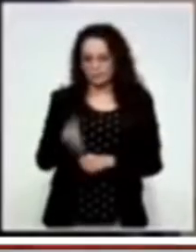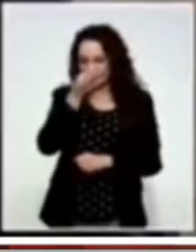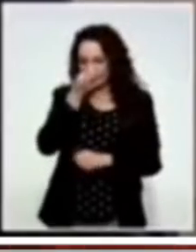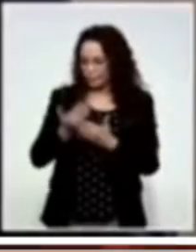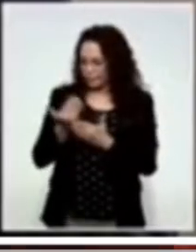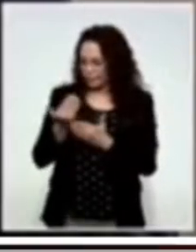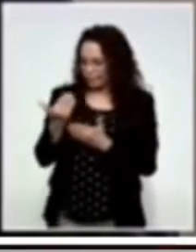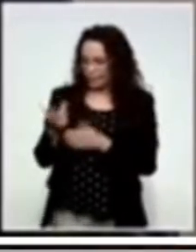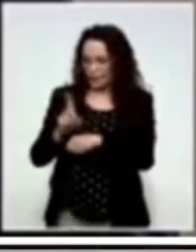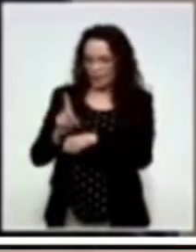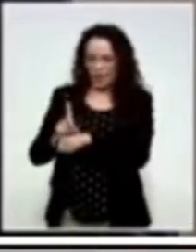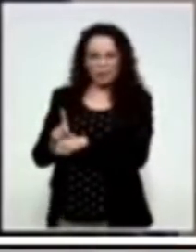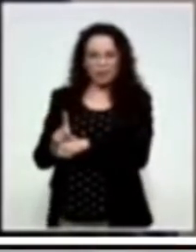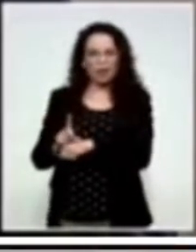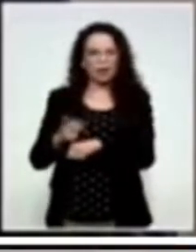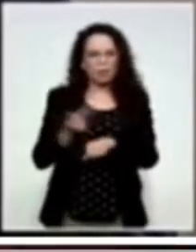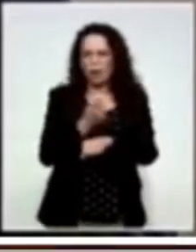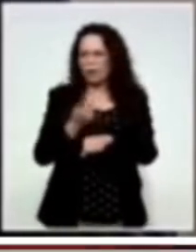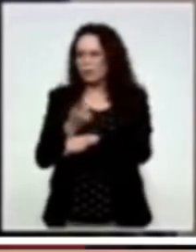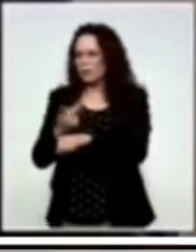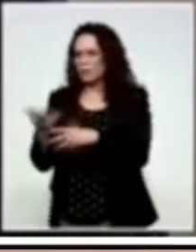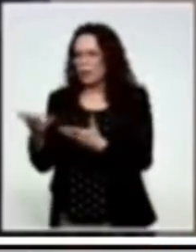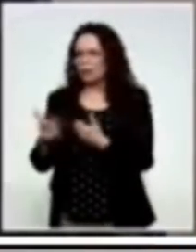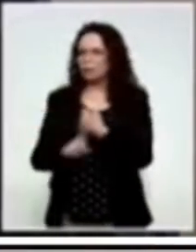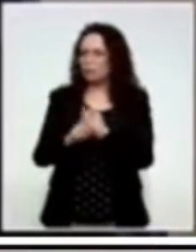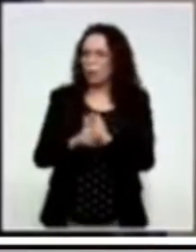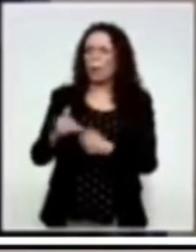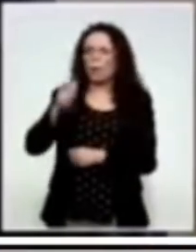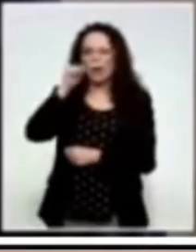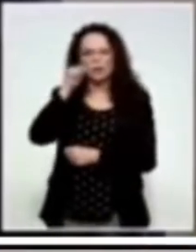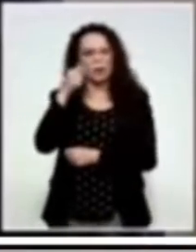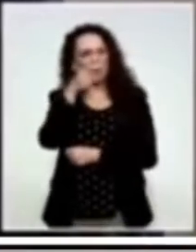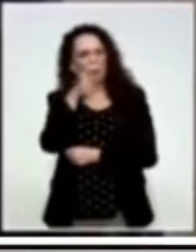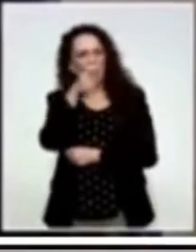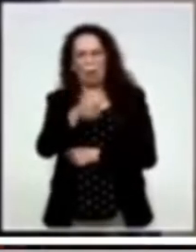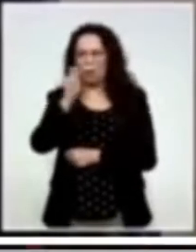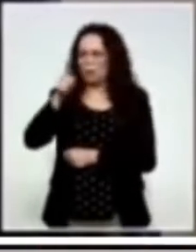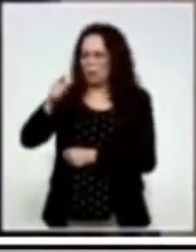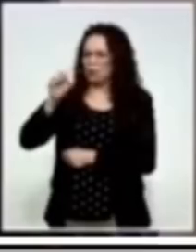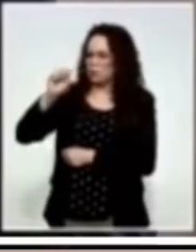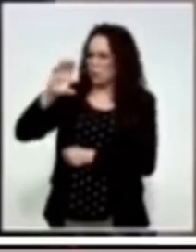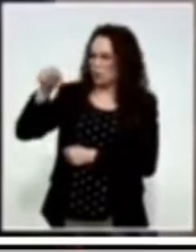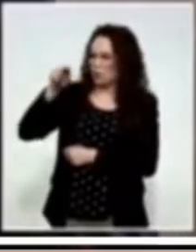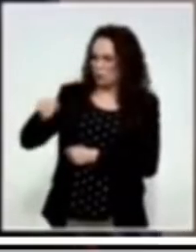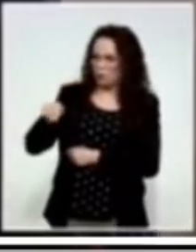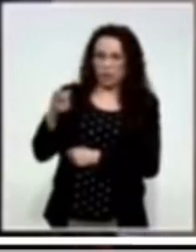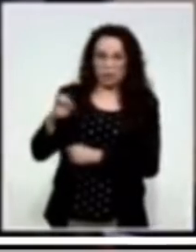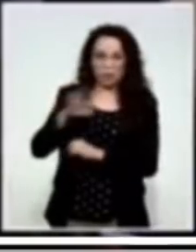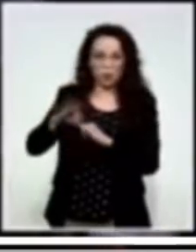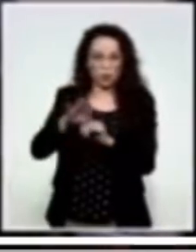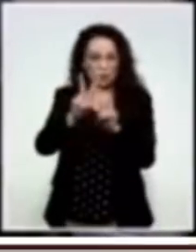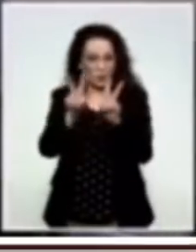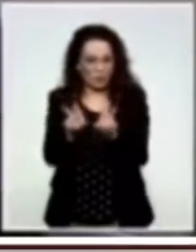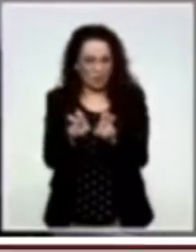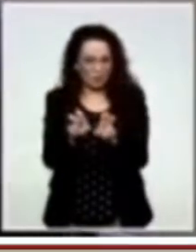últimos días y que la Corte muchas veces ha sido señalada por este último tema tan controversial, bueno, ¿por qué